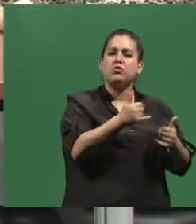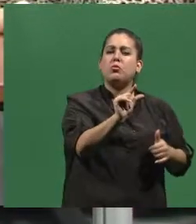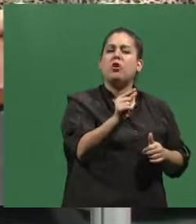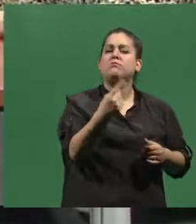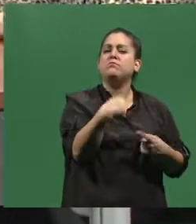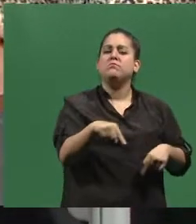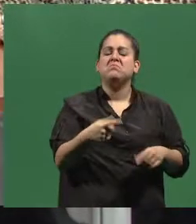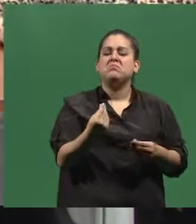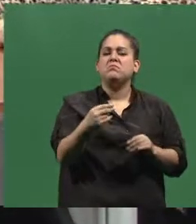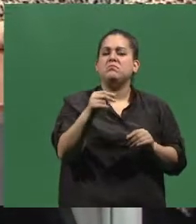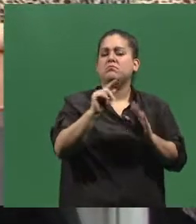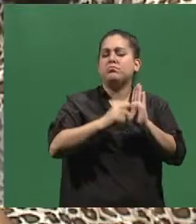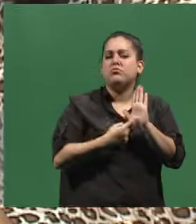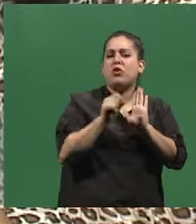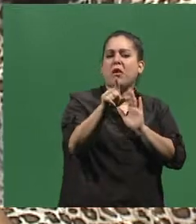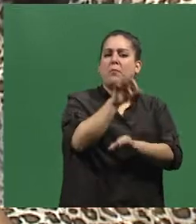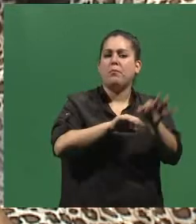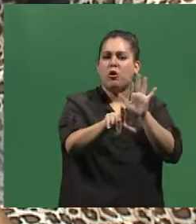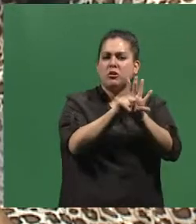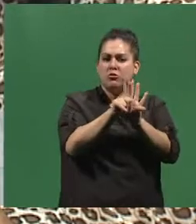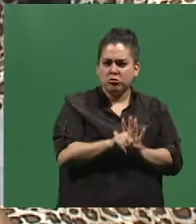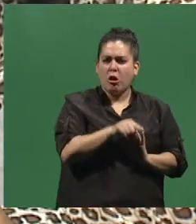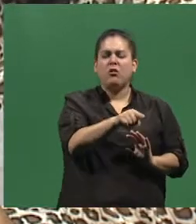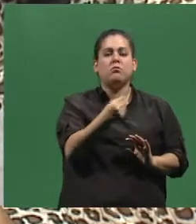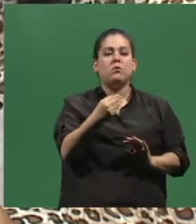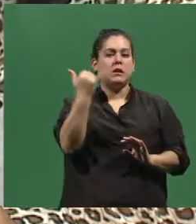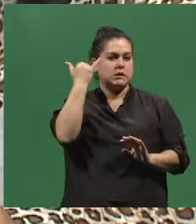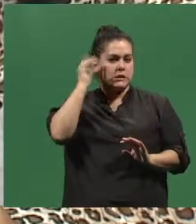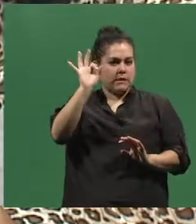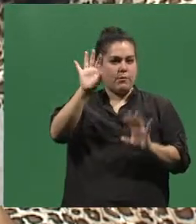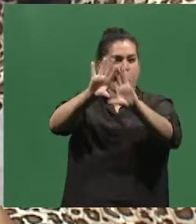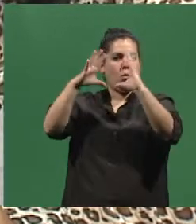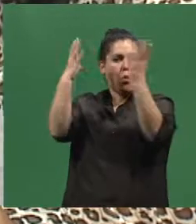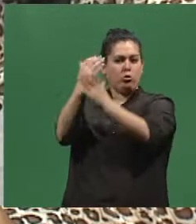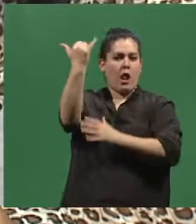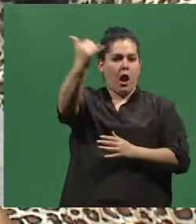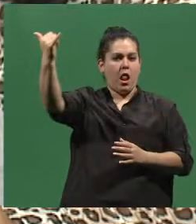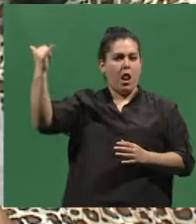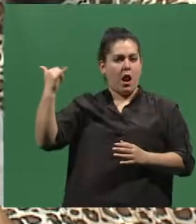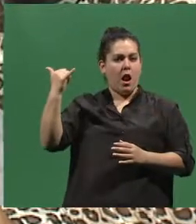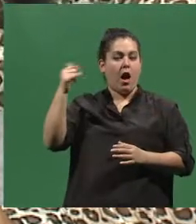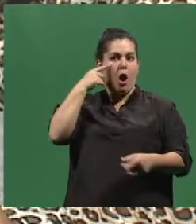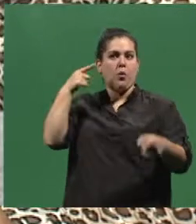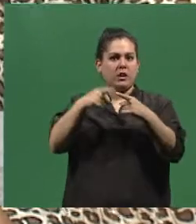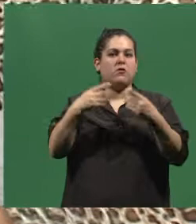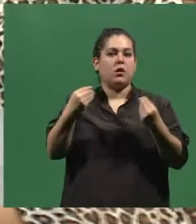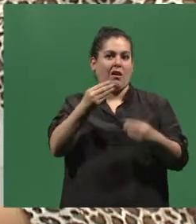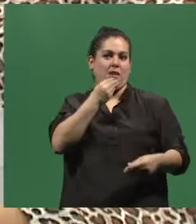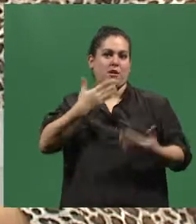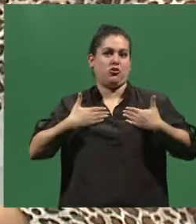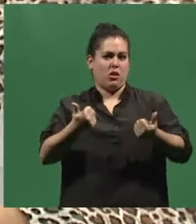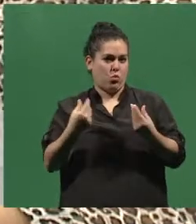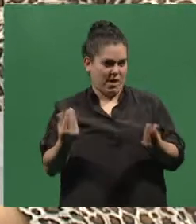proyecto y, bueno, justamente creo que en el mundo ya hay políticas mundiales que apuntan a justamente esto, a la alimentación